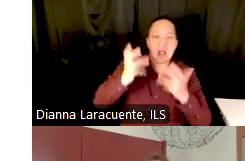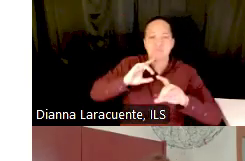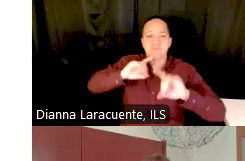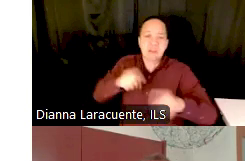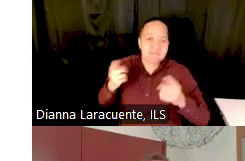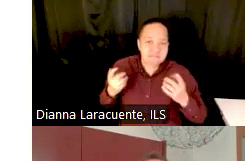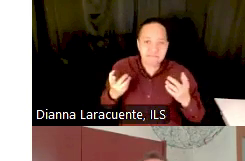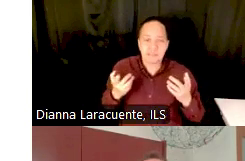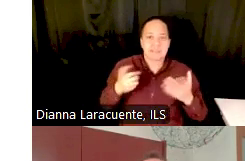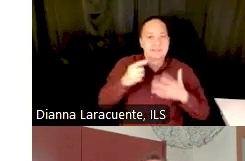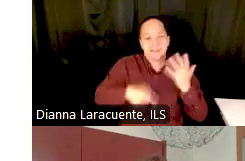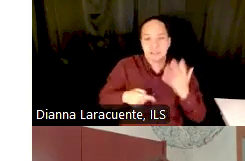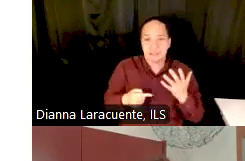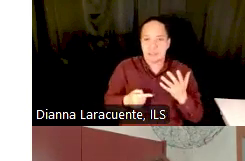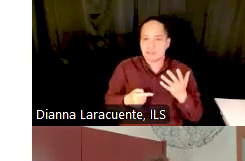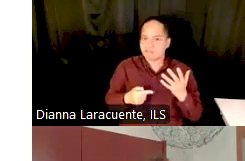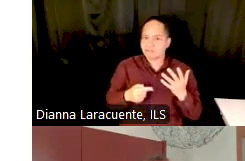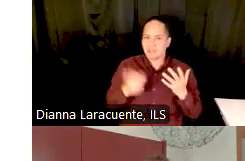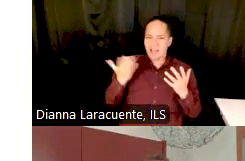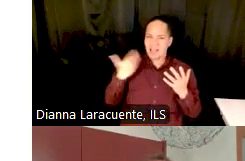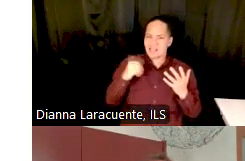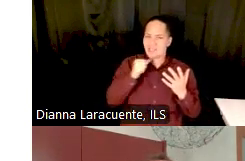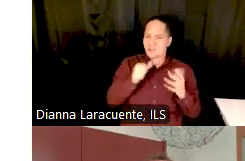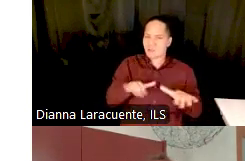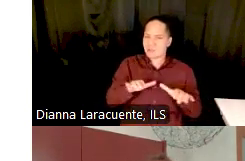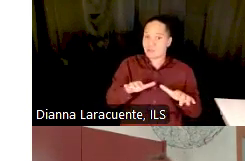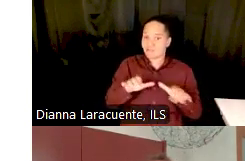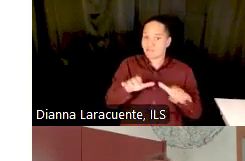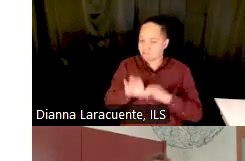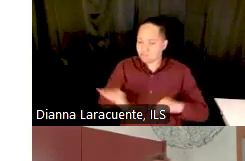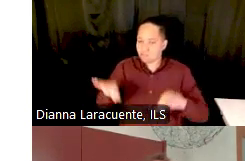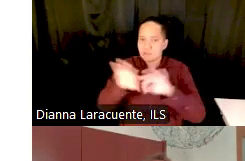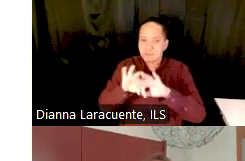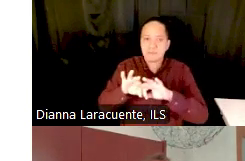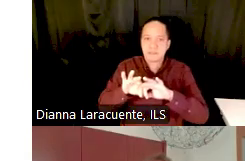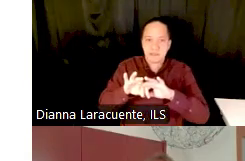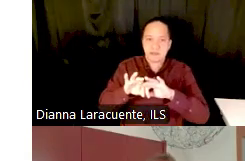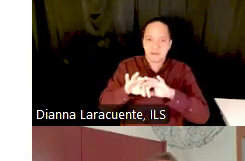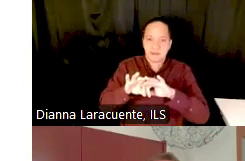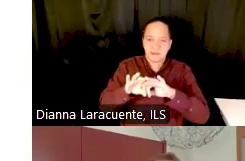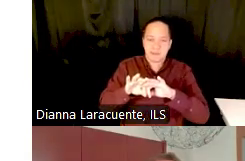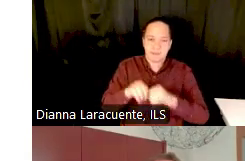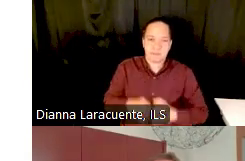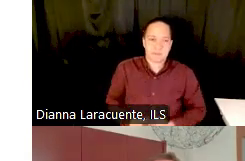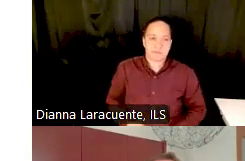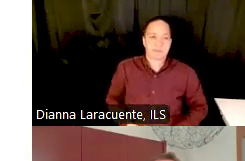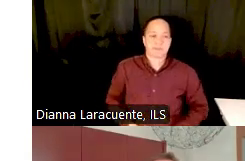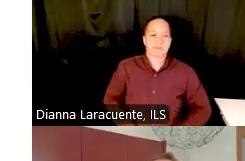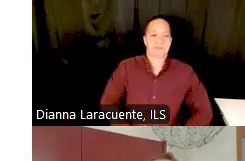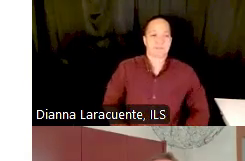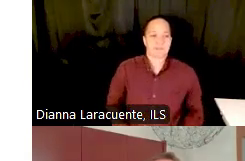corta, etc. Y él no era así. Es importante porque esto es algo que se va instaurando.